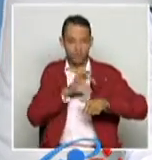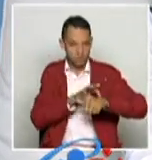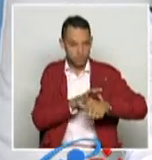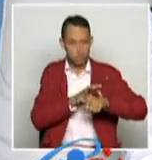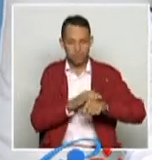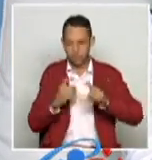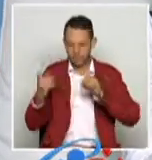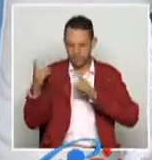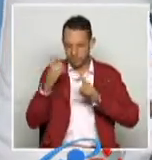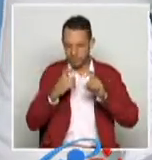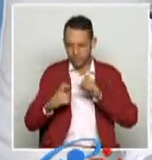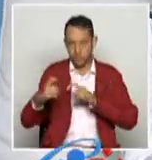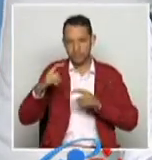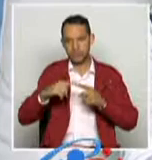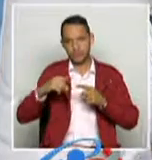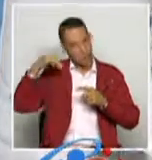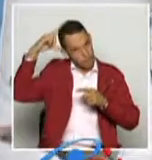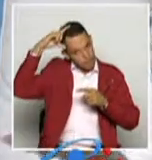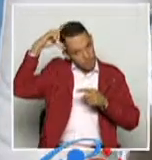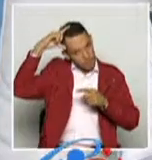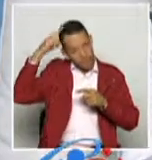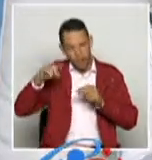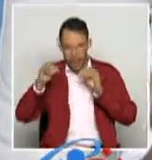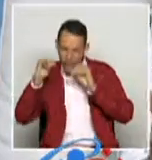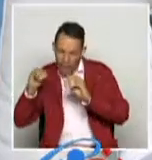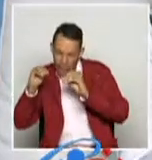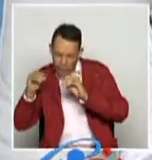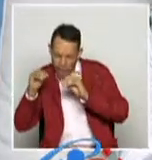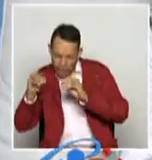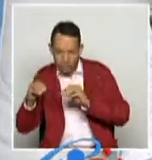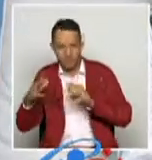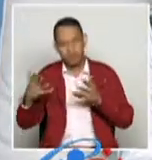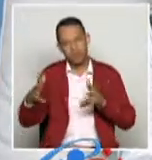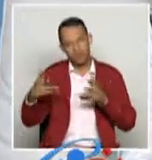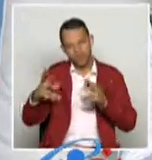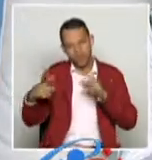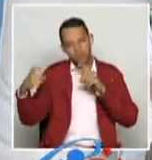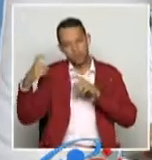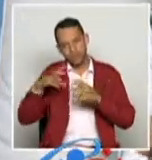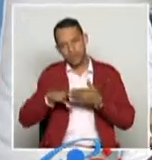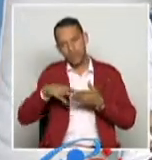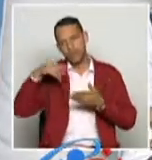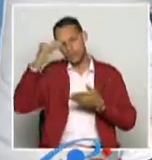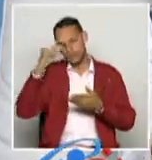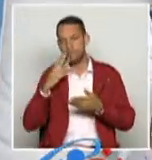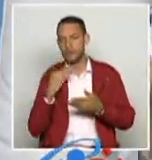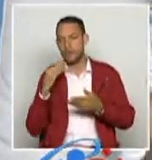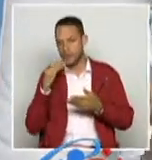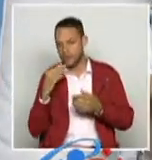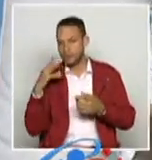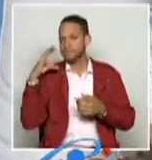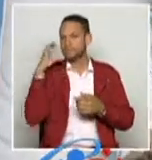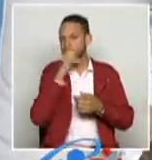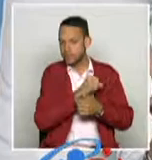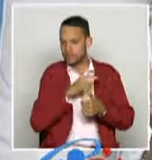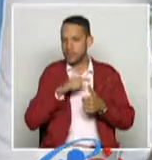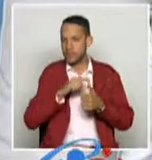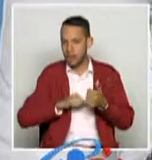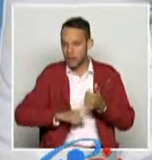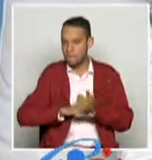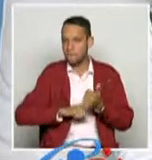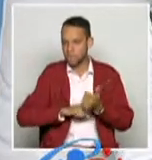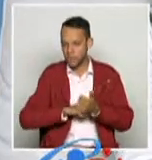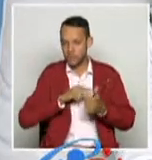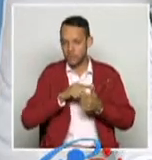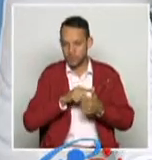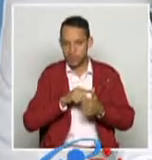o que una enfermera que está como en el campo y está en la posibilidad de hacer la solicitud porque el niño tiene signos y síntomas, pues